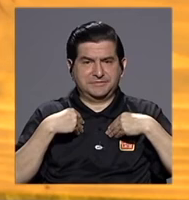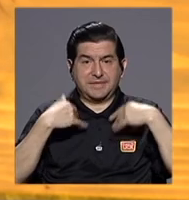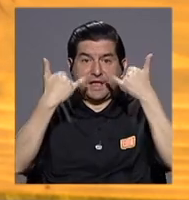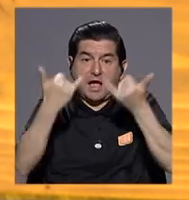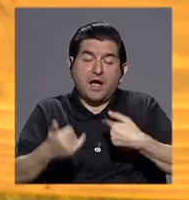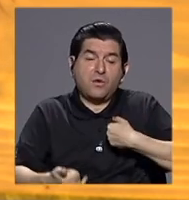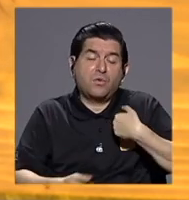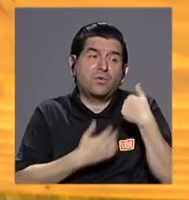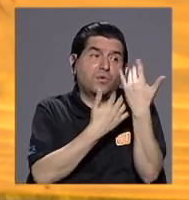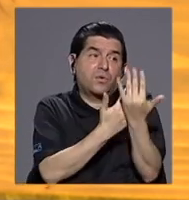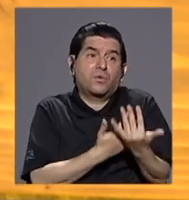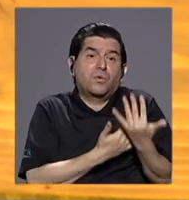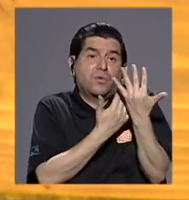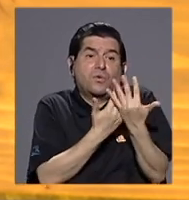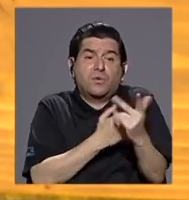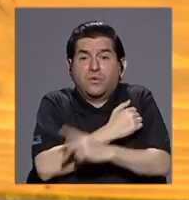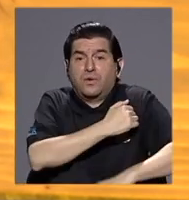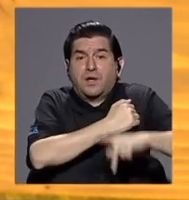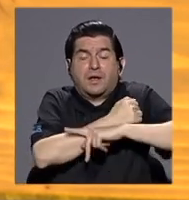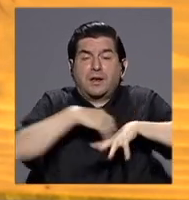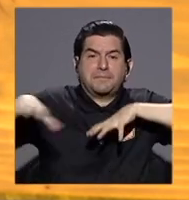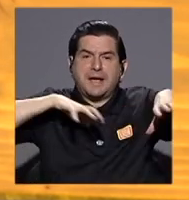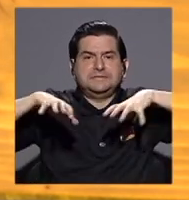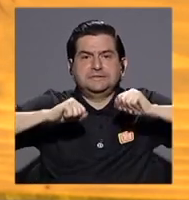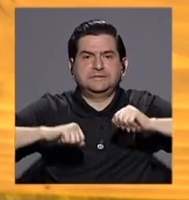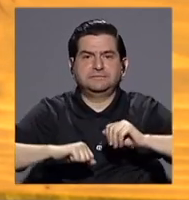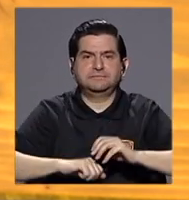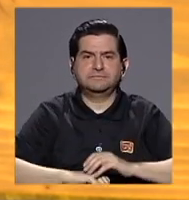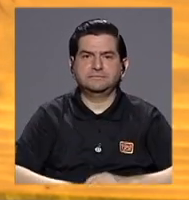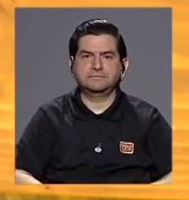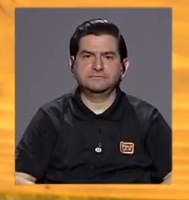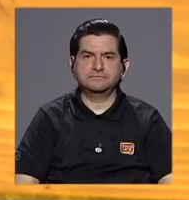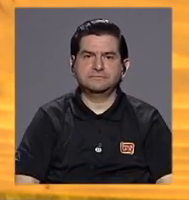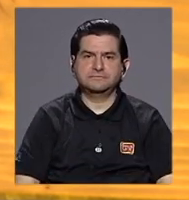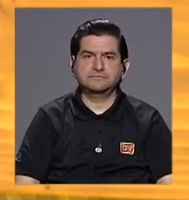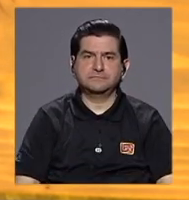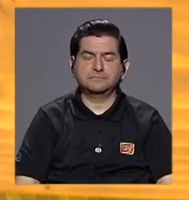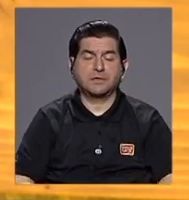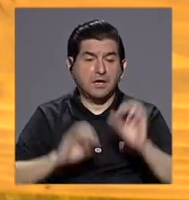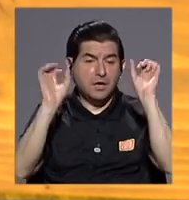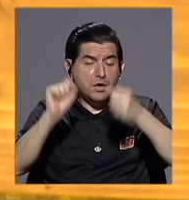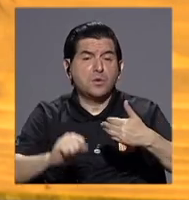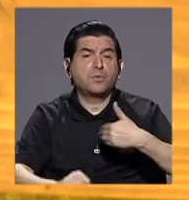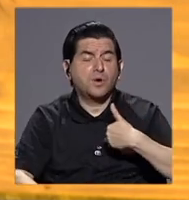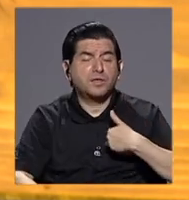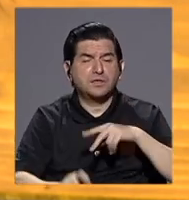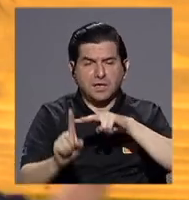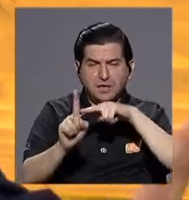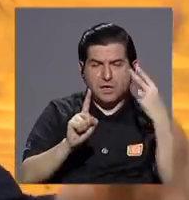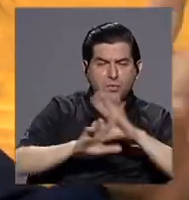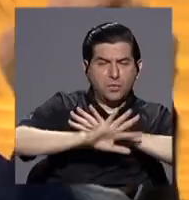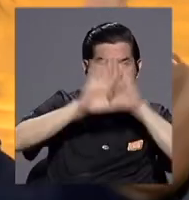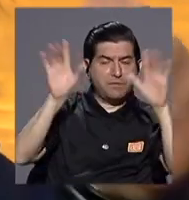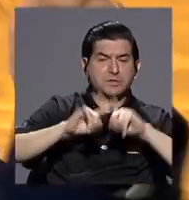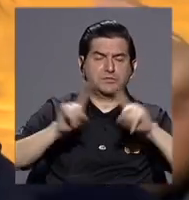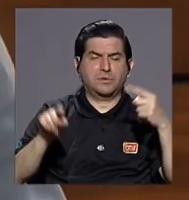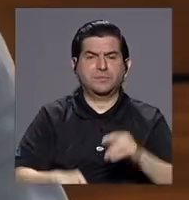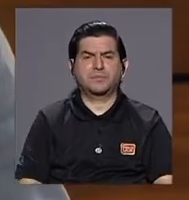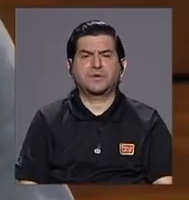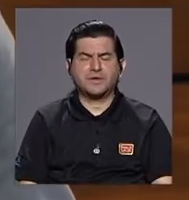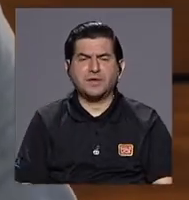yo guardo la esperanza de que este país reaccione y tenga una visión mucho más clara. Pero quiero